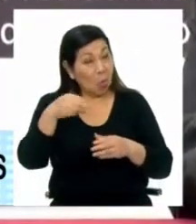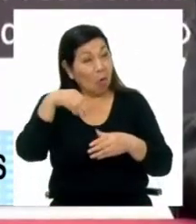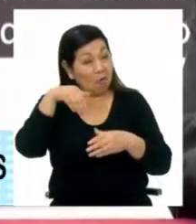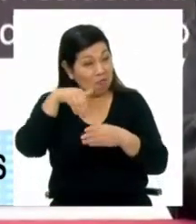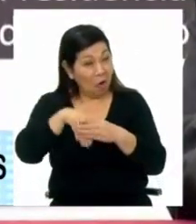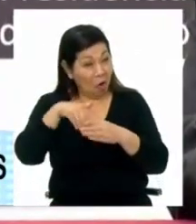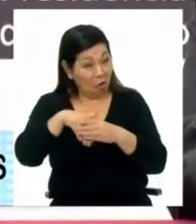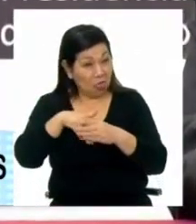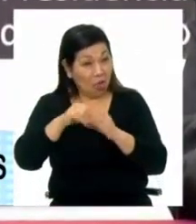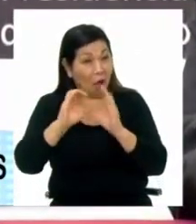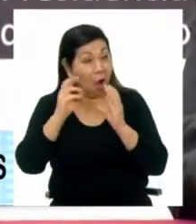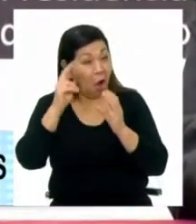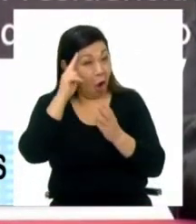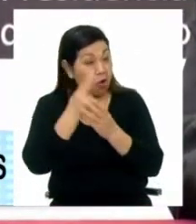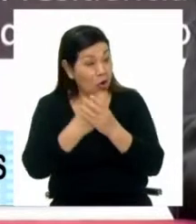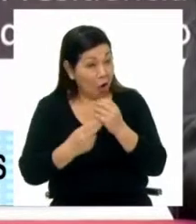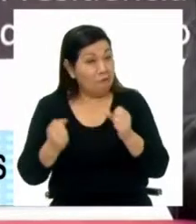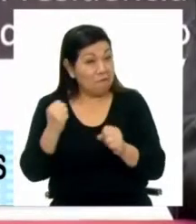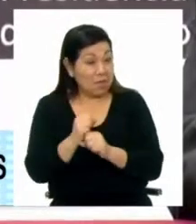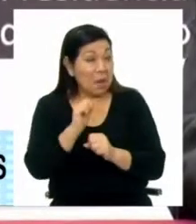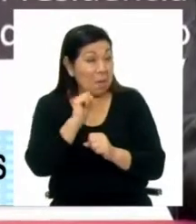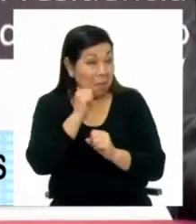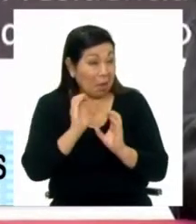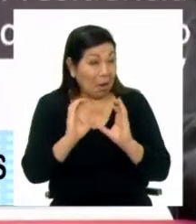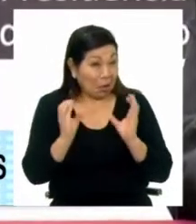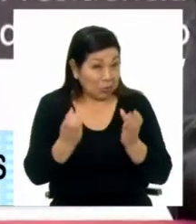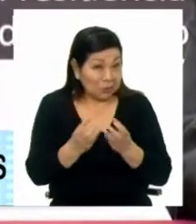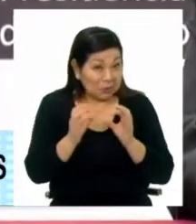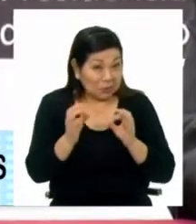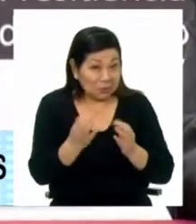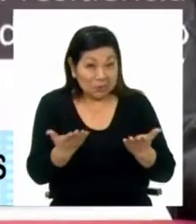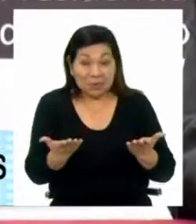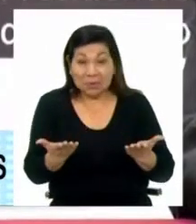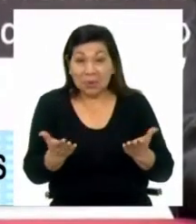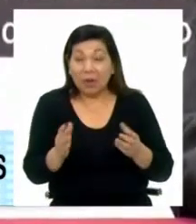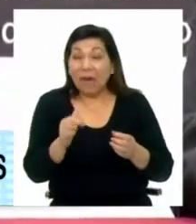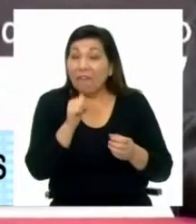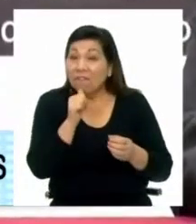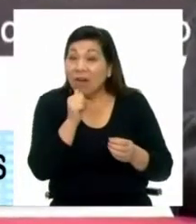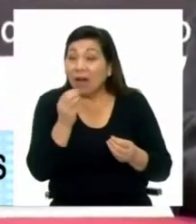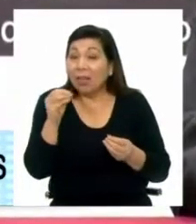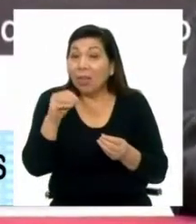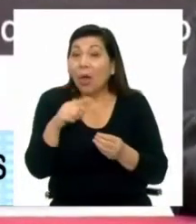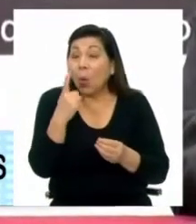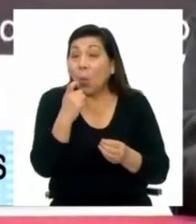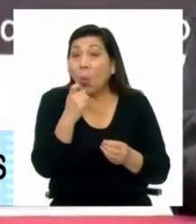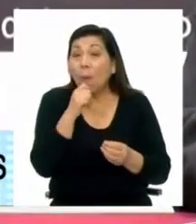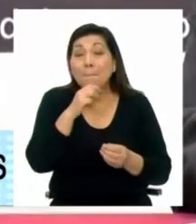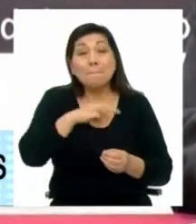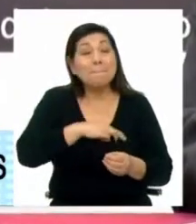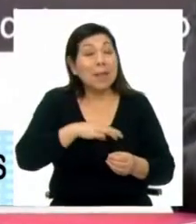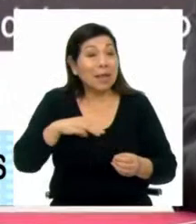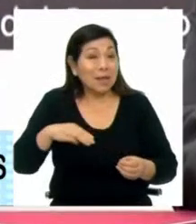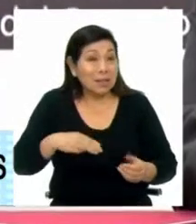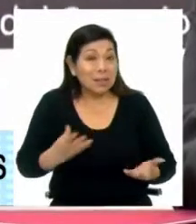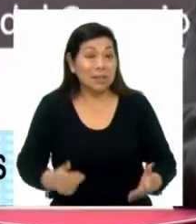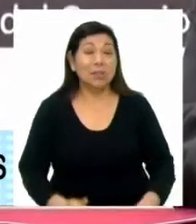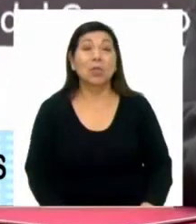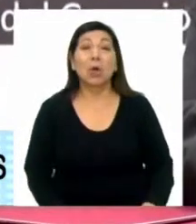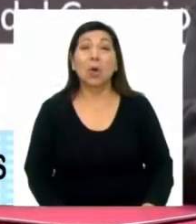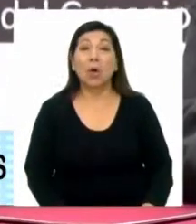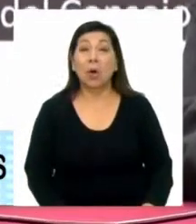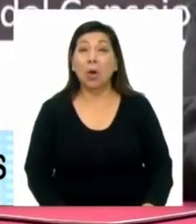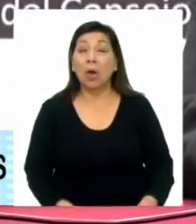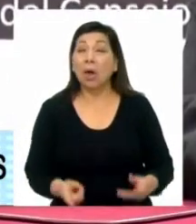de confianza en el Congreso de la República? Sabemos que podría llegar sin un gabinete completo. Y con respecto al exministro Luis